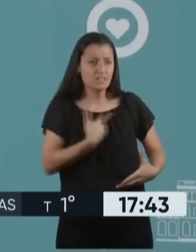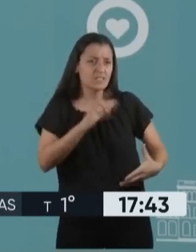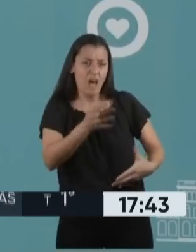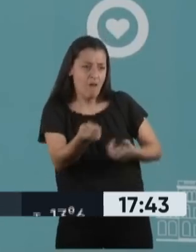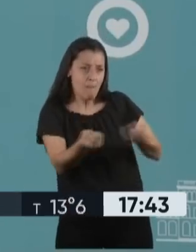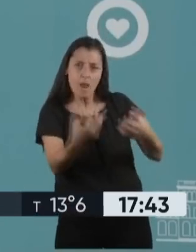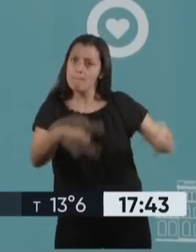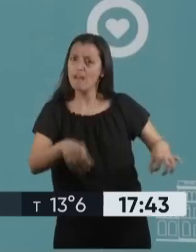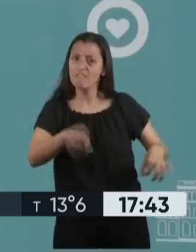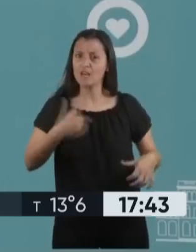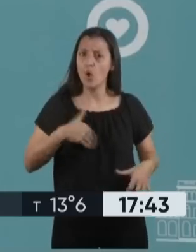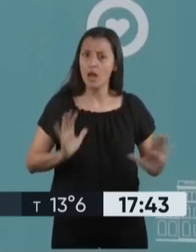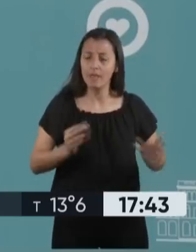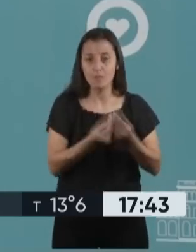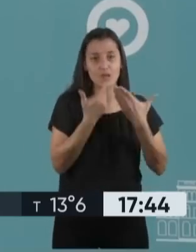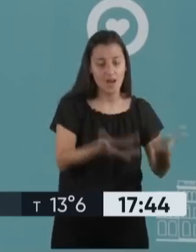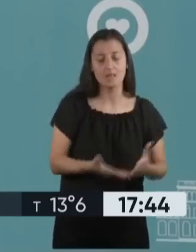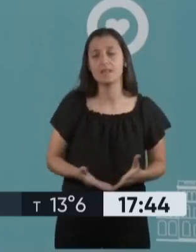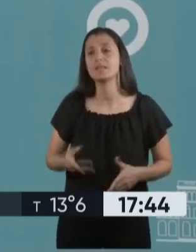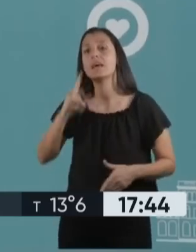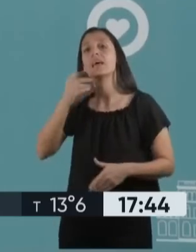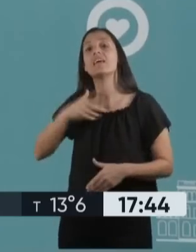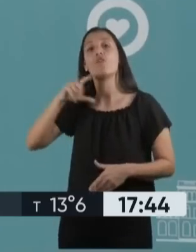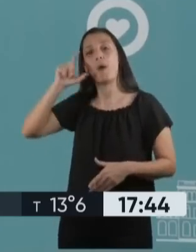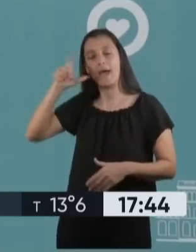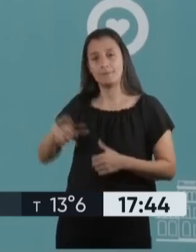pregunta. De nada. Joaquín Mujica, de Infobae.